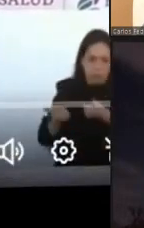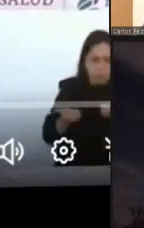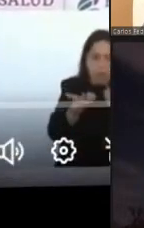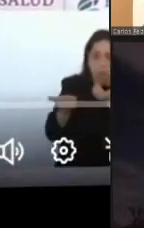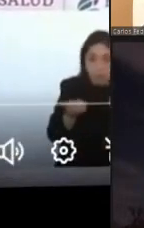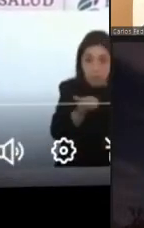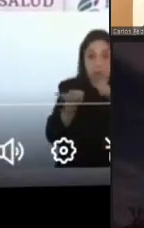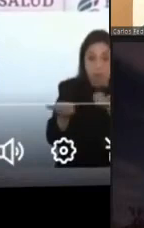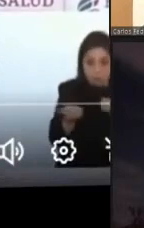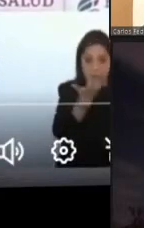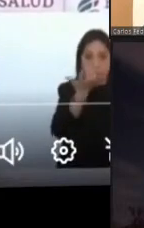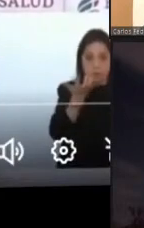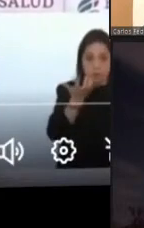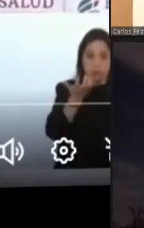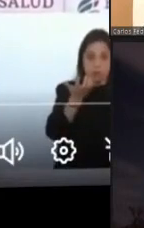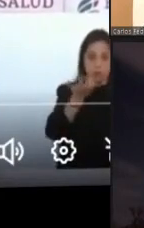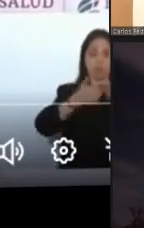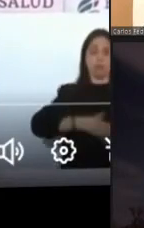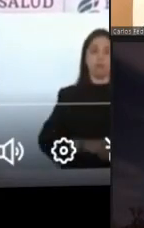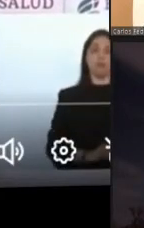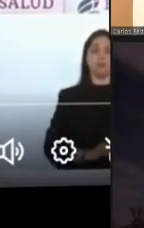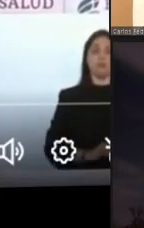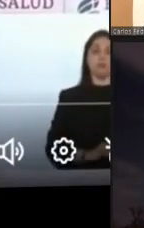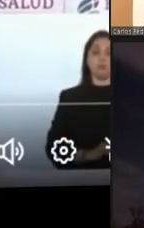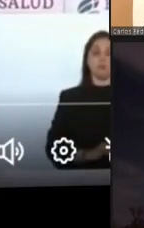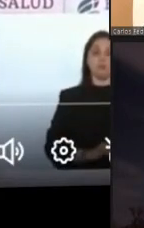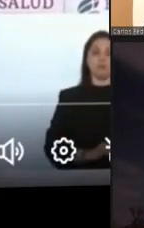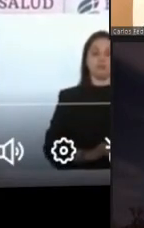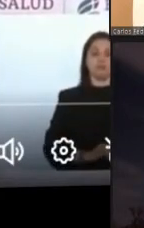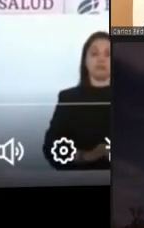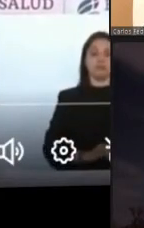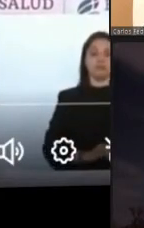presidente como